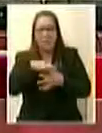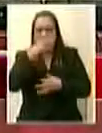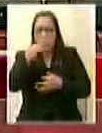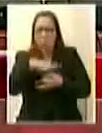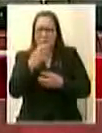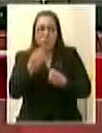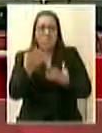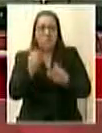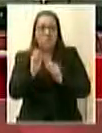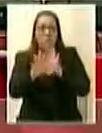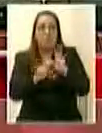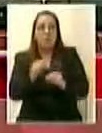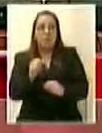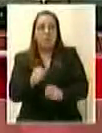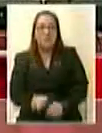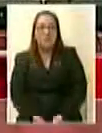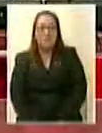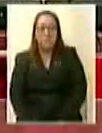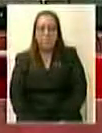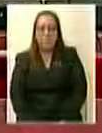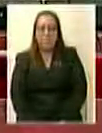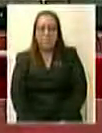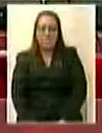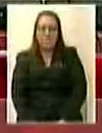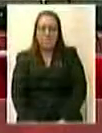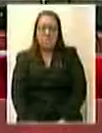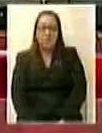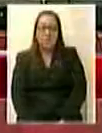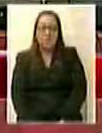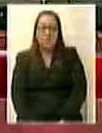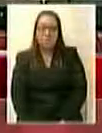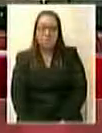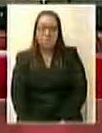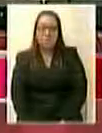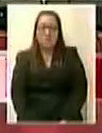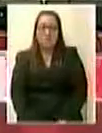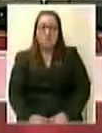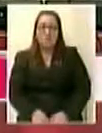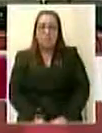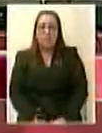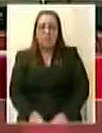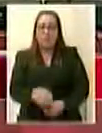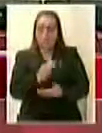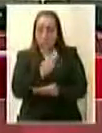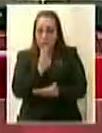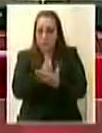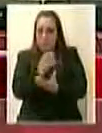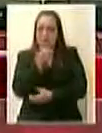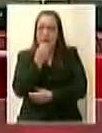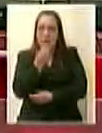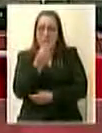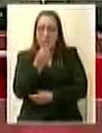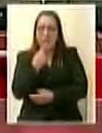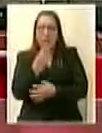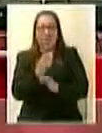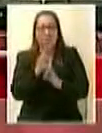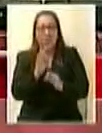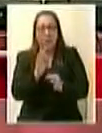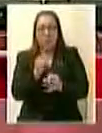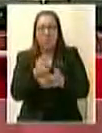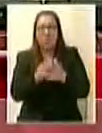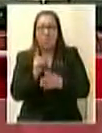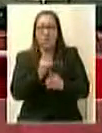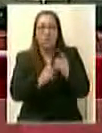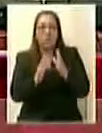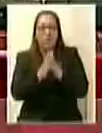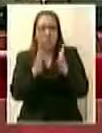etcétera. Entonces, hay una serie de componentes en los alimentos que son peligrosos, que su consumo